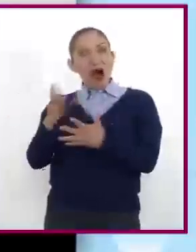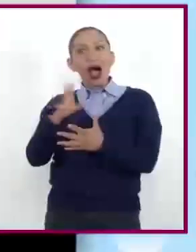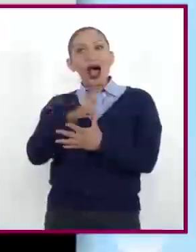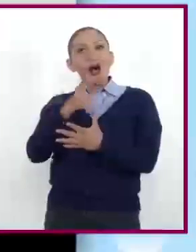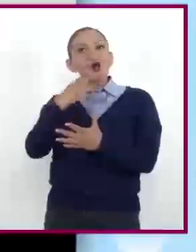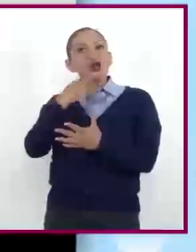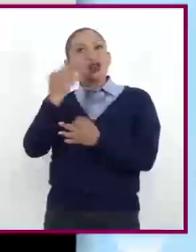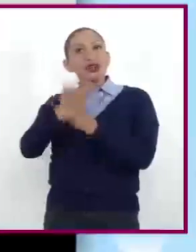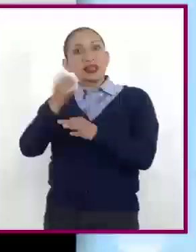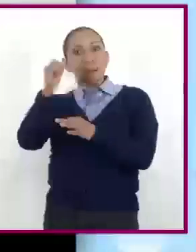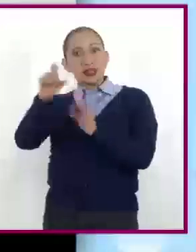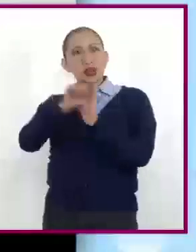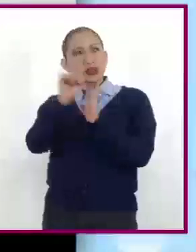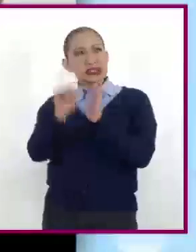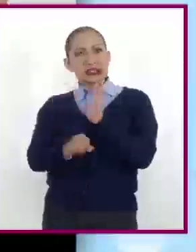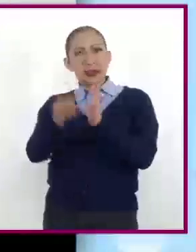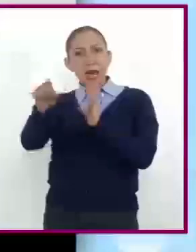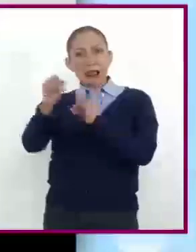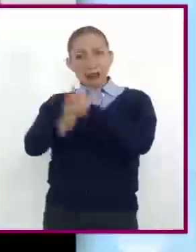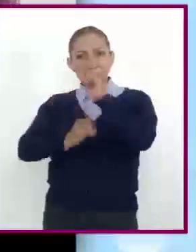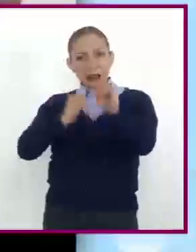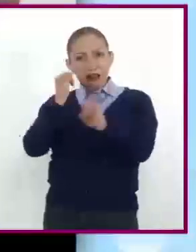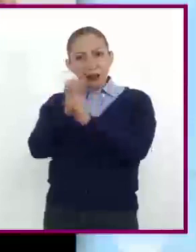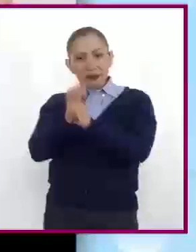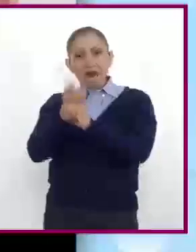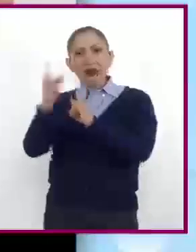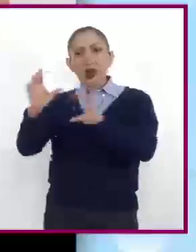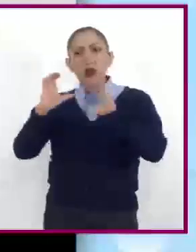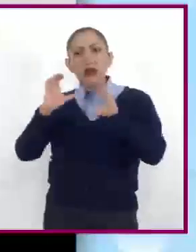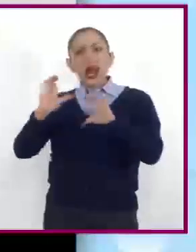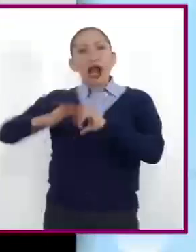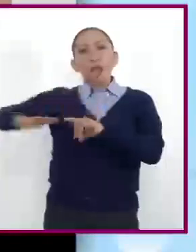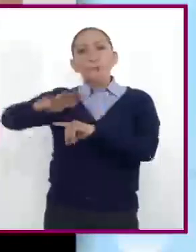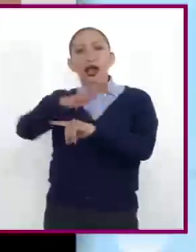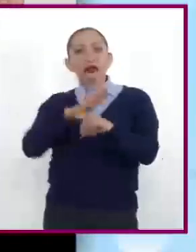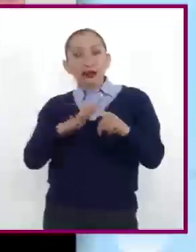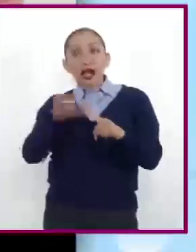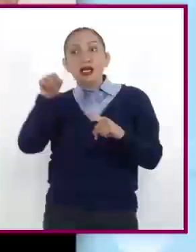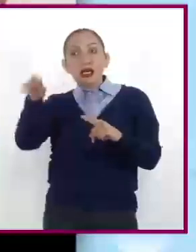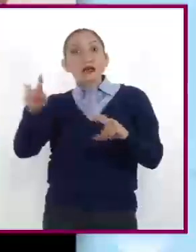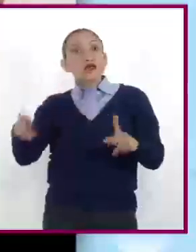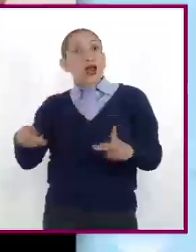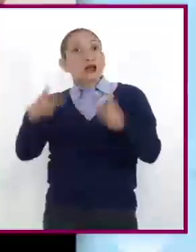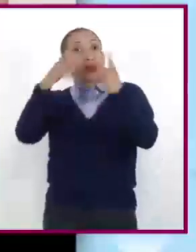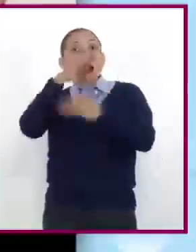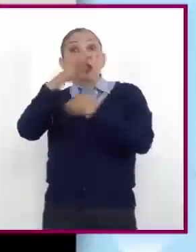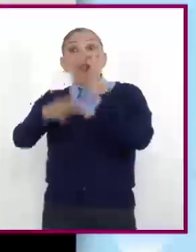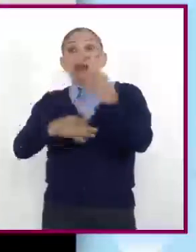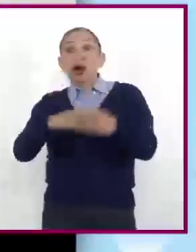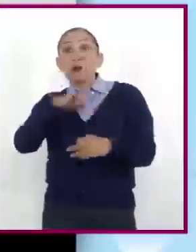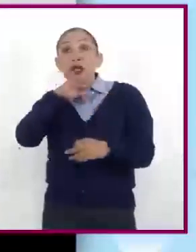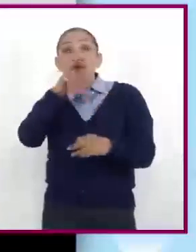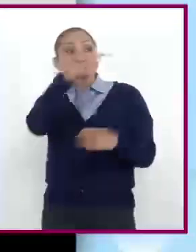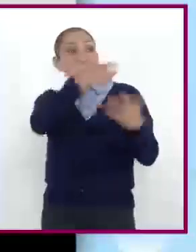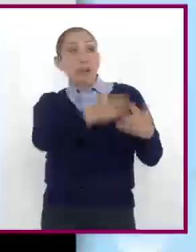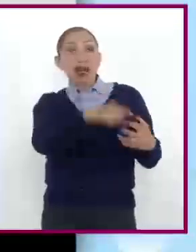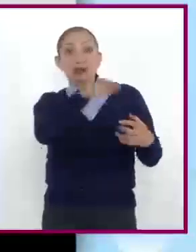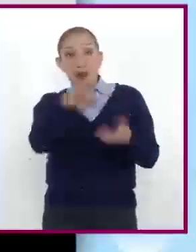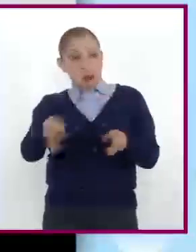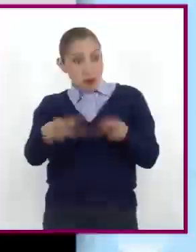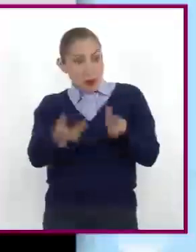Está utilizando este sistema internacional de cuidar el medio ambiente y vende toda su basura a una